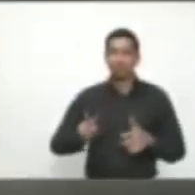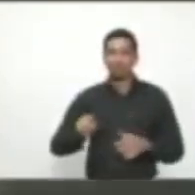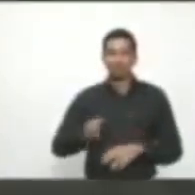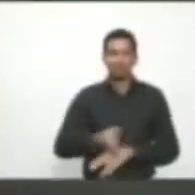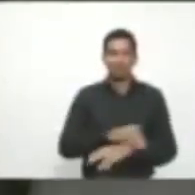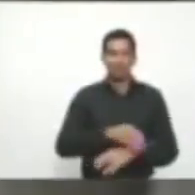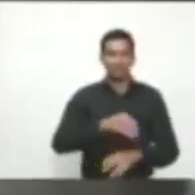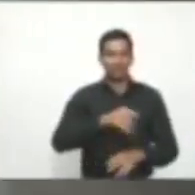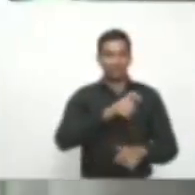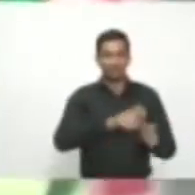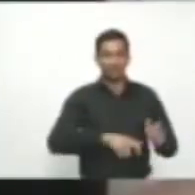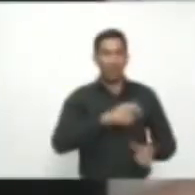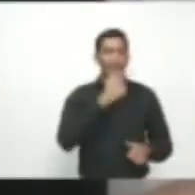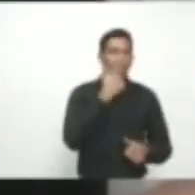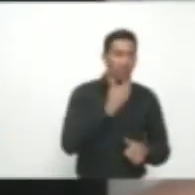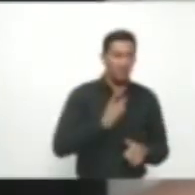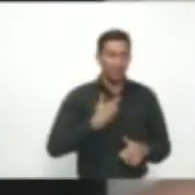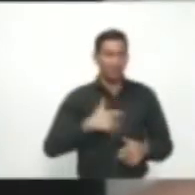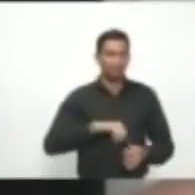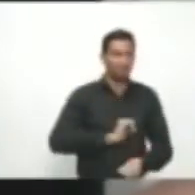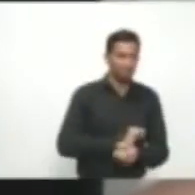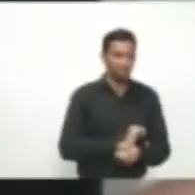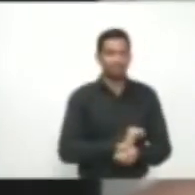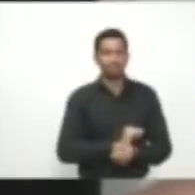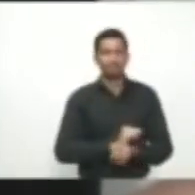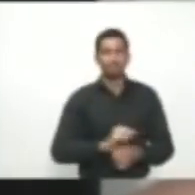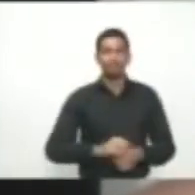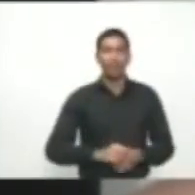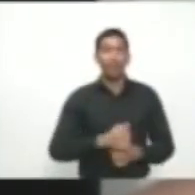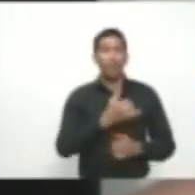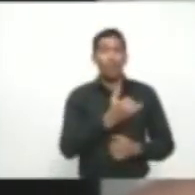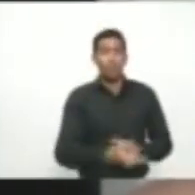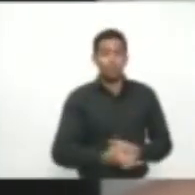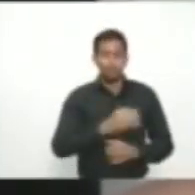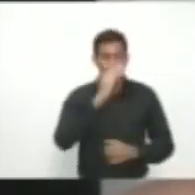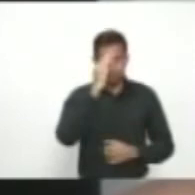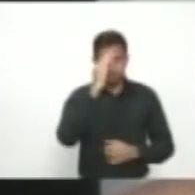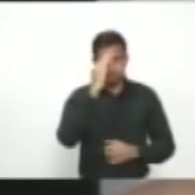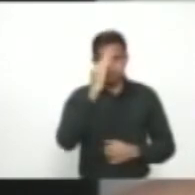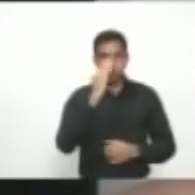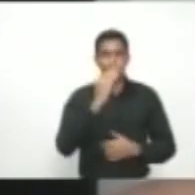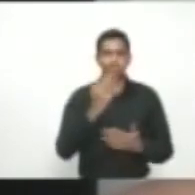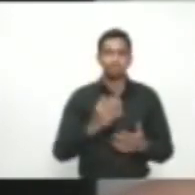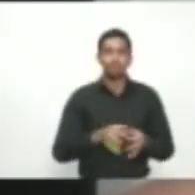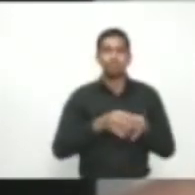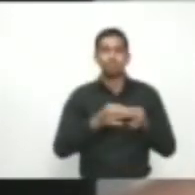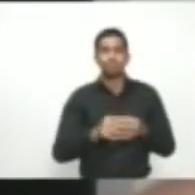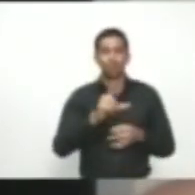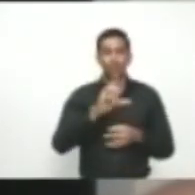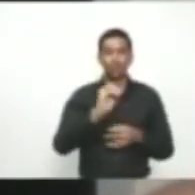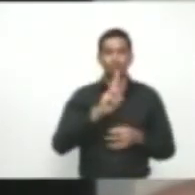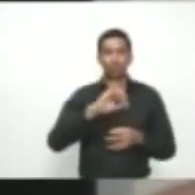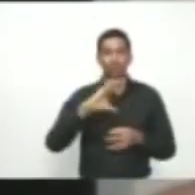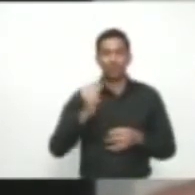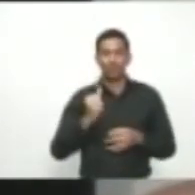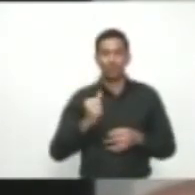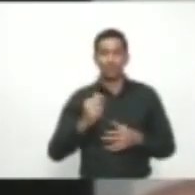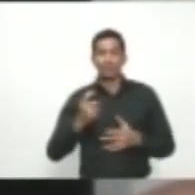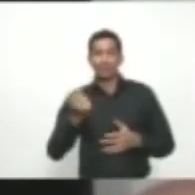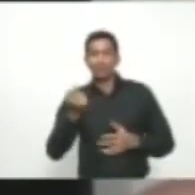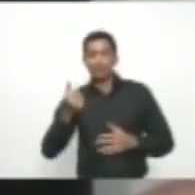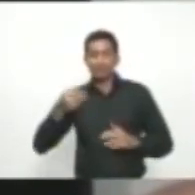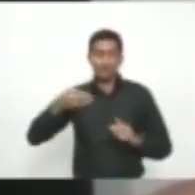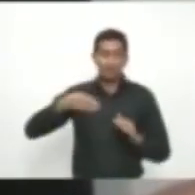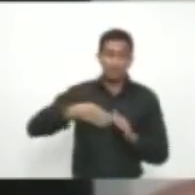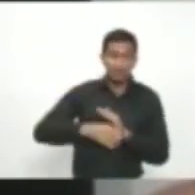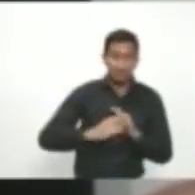del uniformado. Sabe que el patrullero estaba en ese momento ahí en Lorica, él iba a ingresar a la casa, pero afortunadamente